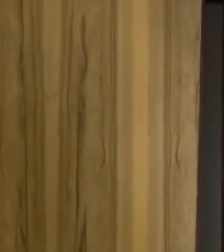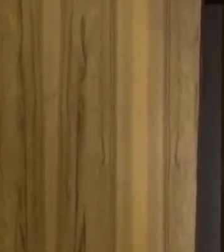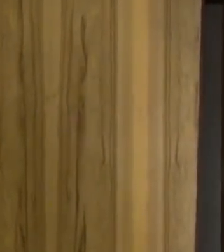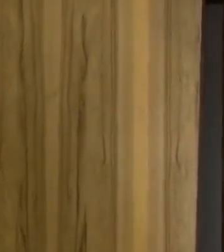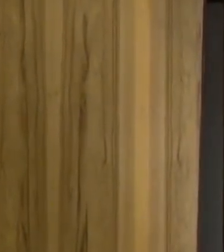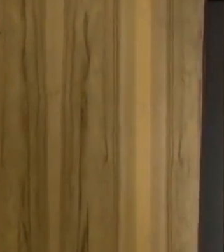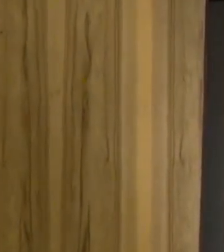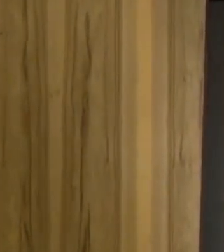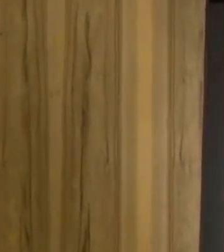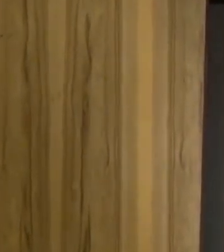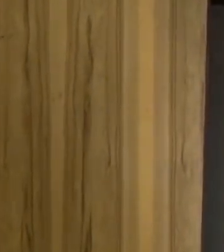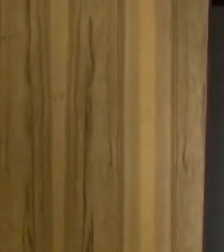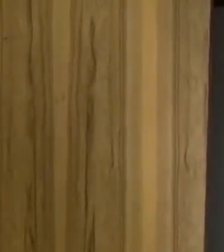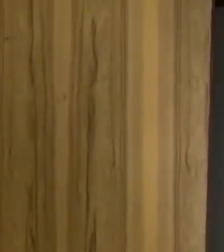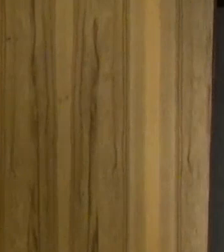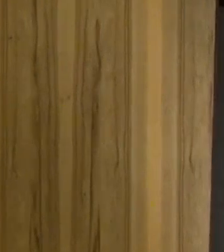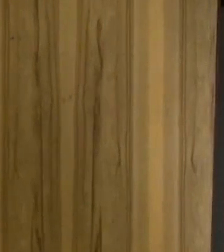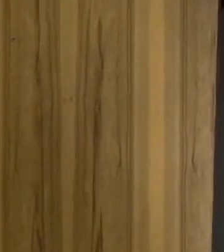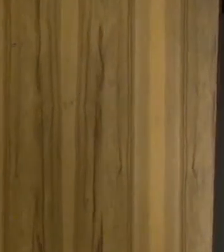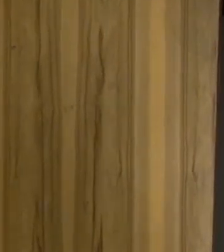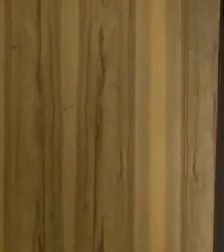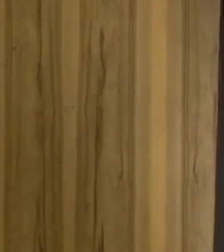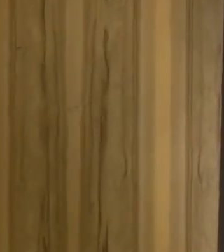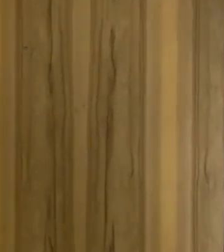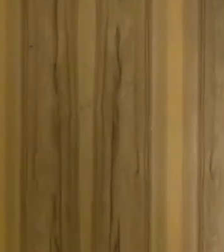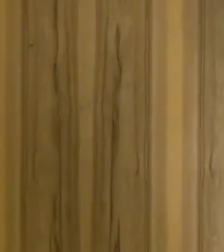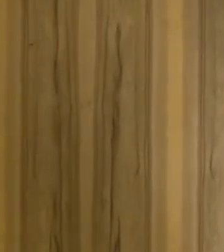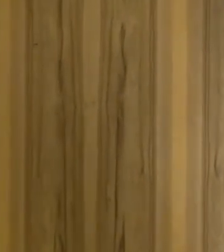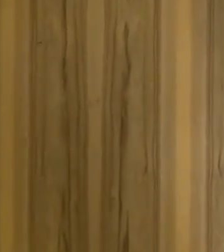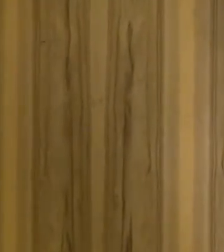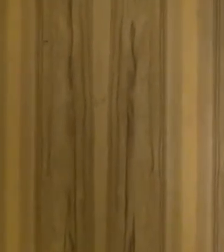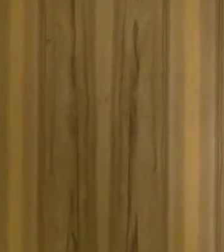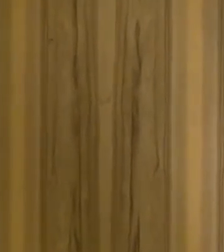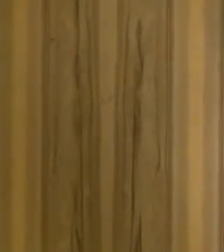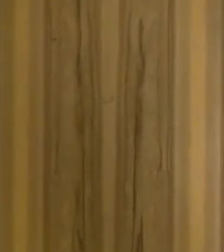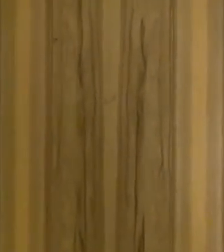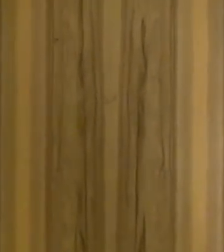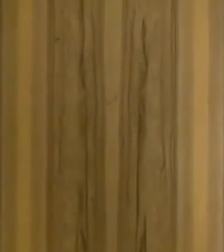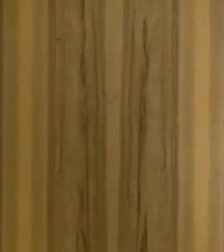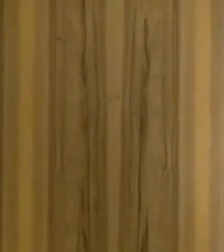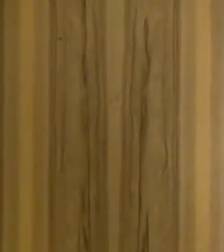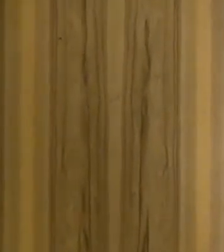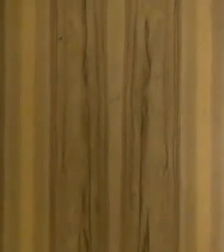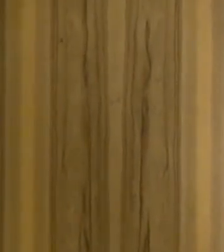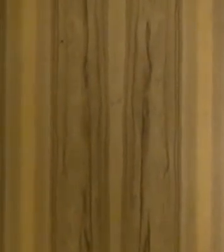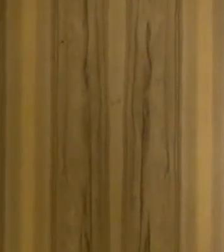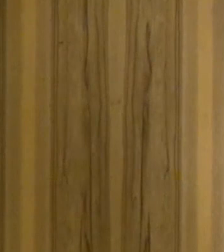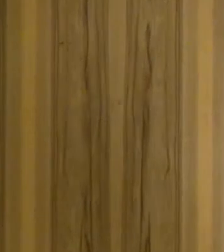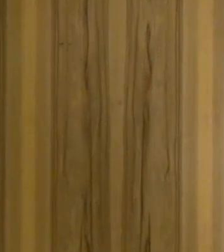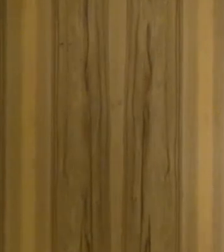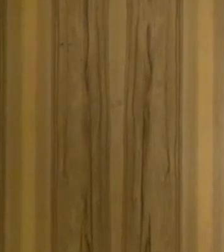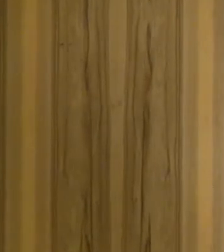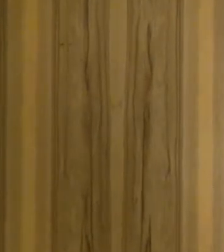y la experiencia que nos contó el autor de La Luna en los Almendros, el señor Gerardo Meneses, pero también es muy importante en todo este